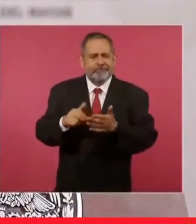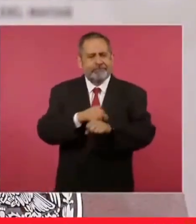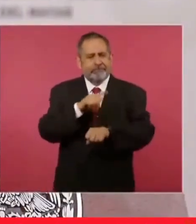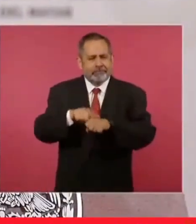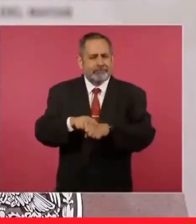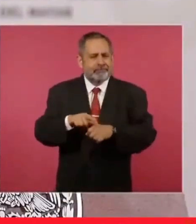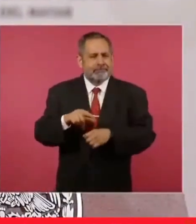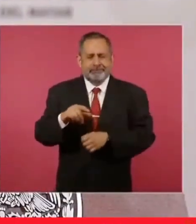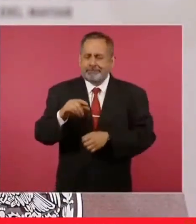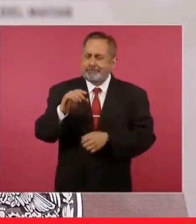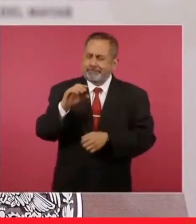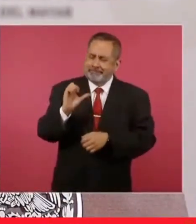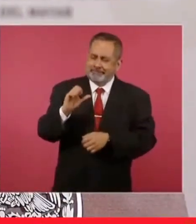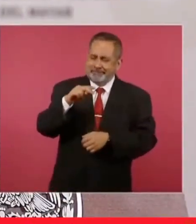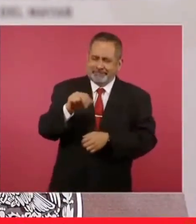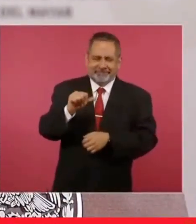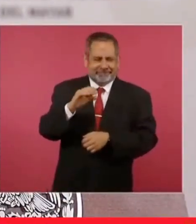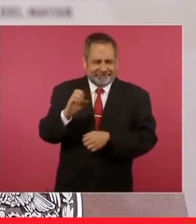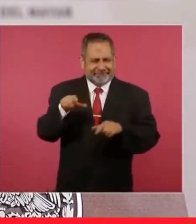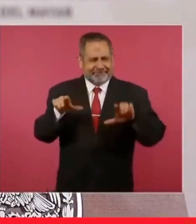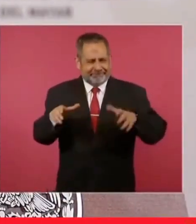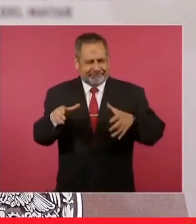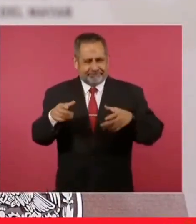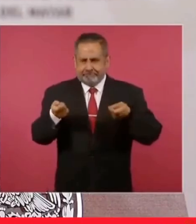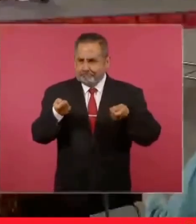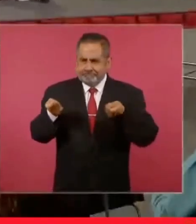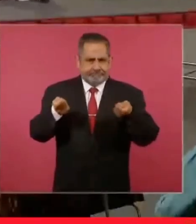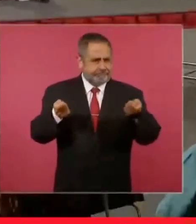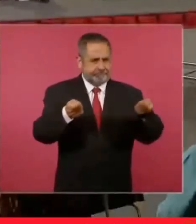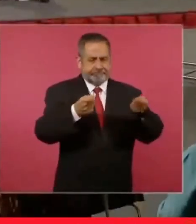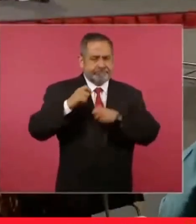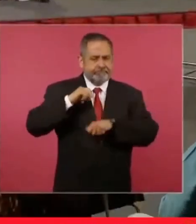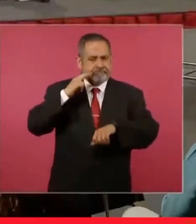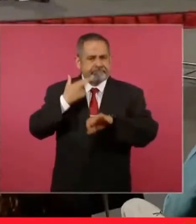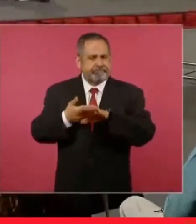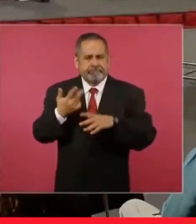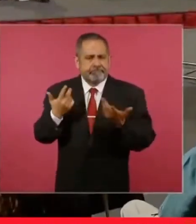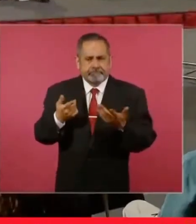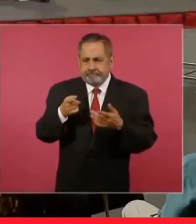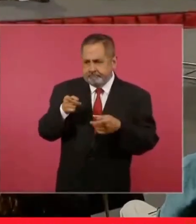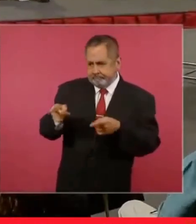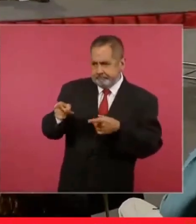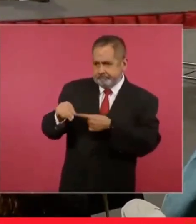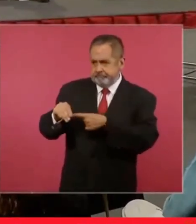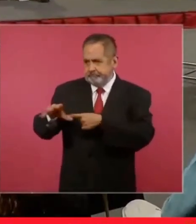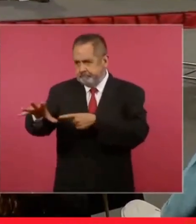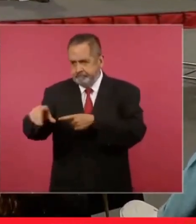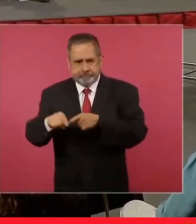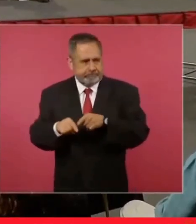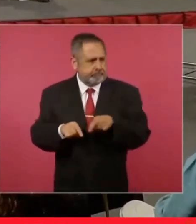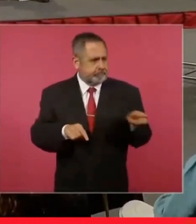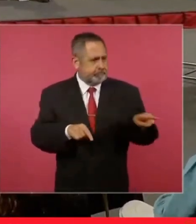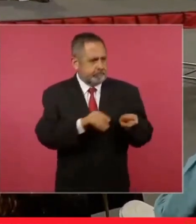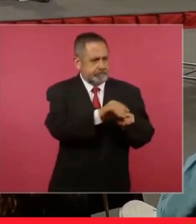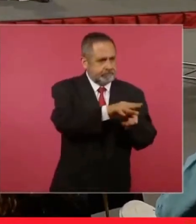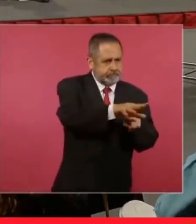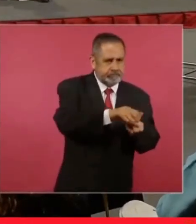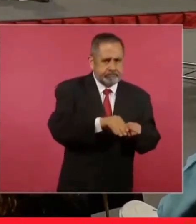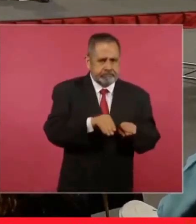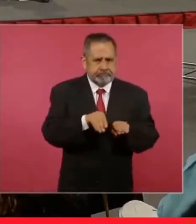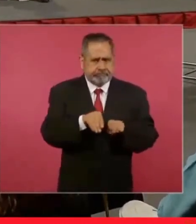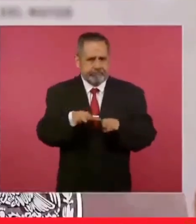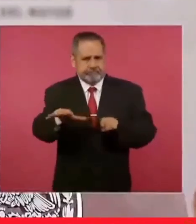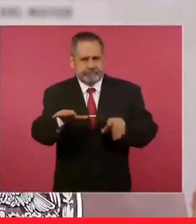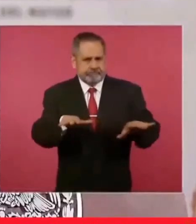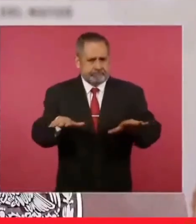organismo público descentralizado a cargo de diferentes funciones para llevar adelante lo que todavía son responsabilidades del